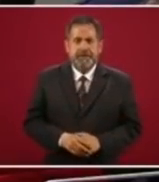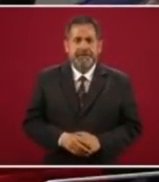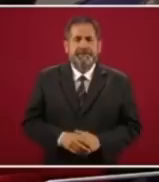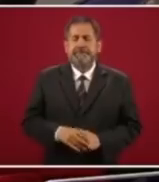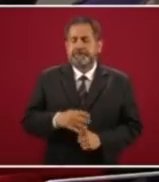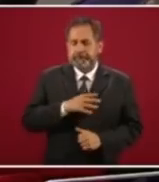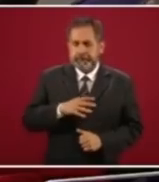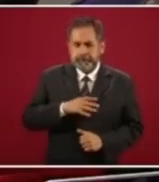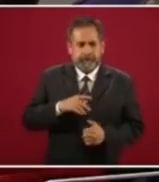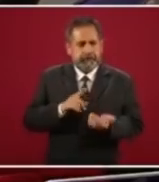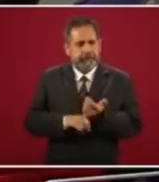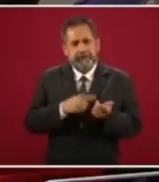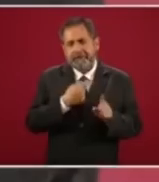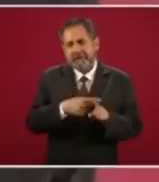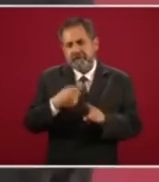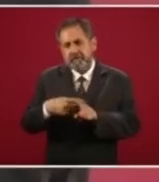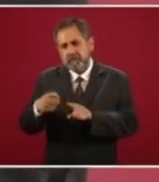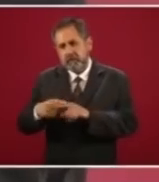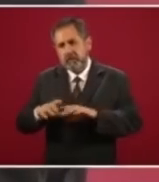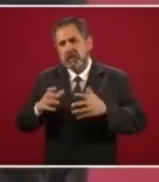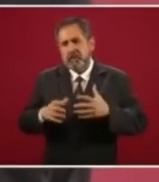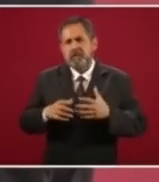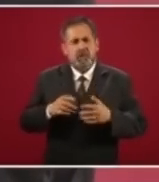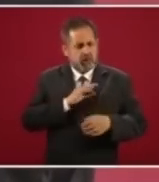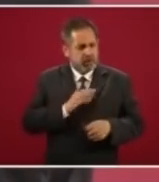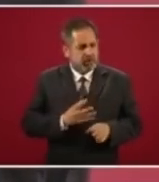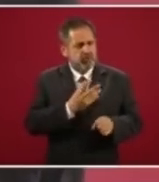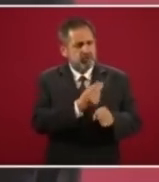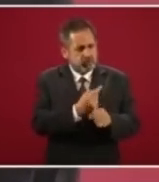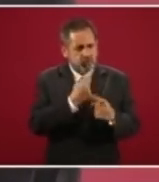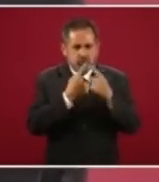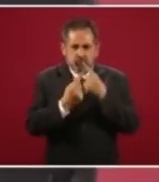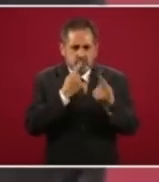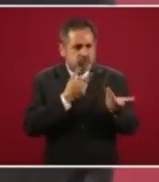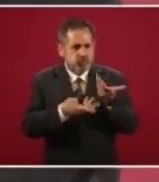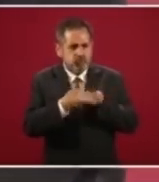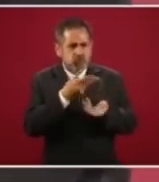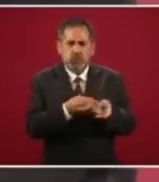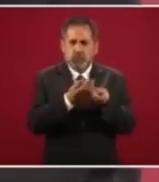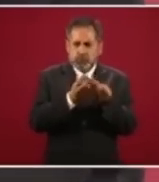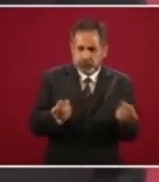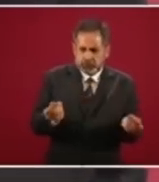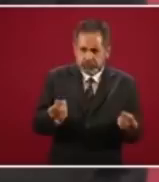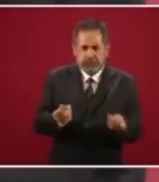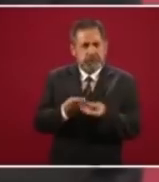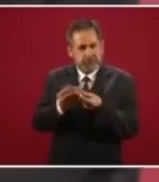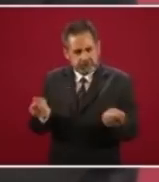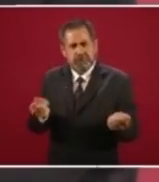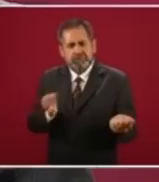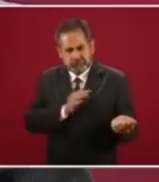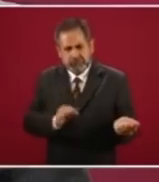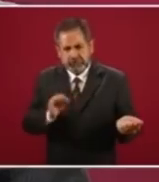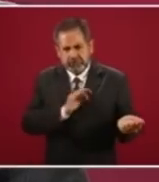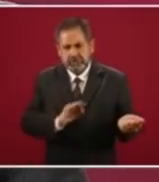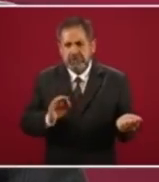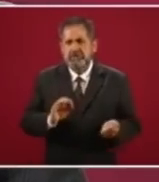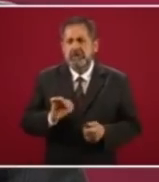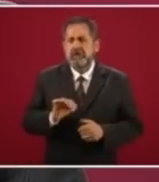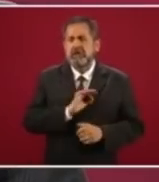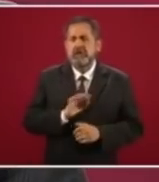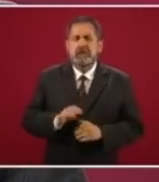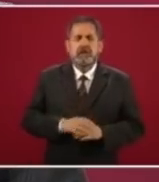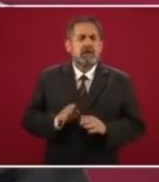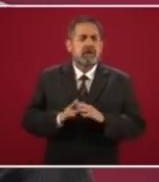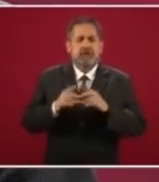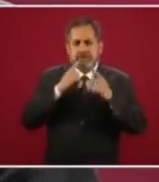hay diferencias y todo, pero se arregla, todo se puede conciliar mediante